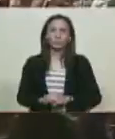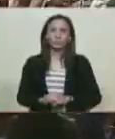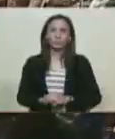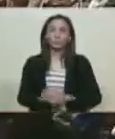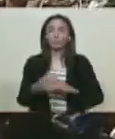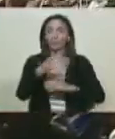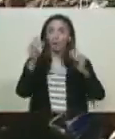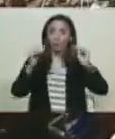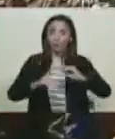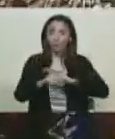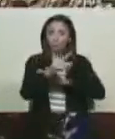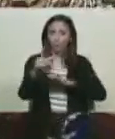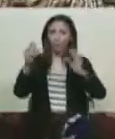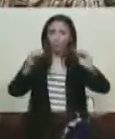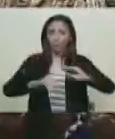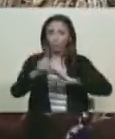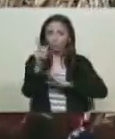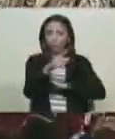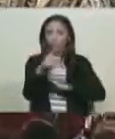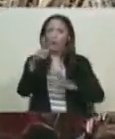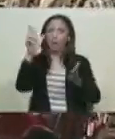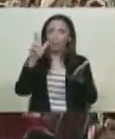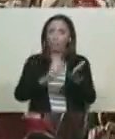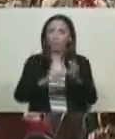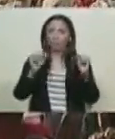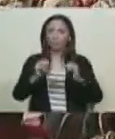de acuerdo? Aprobado, pues.